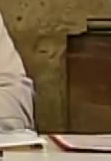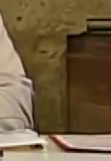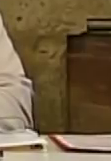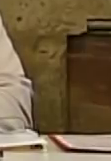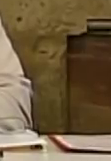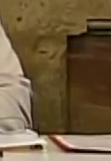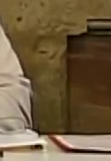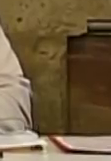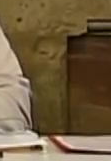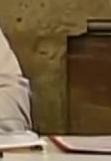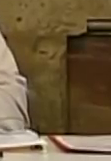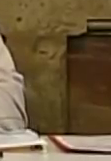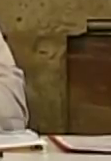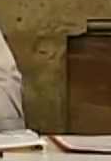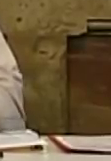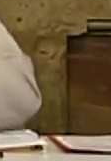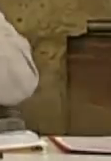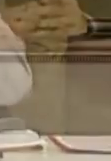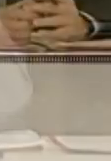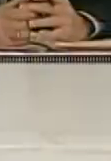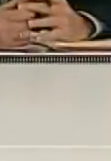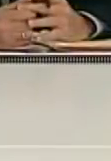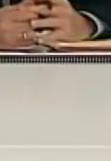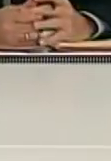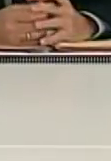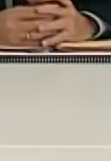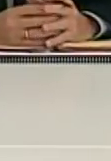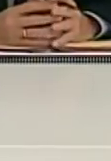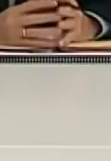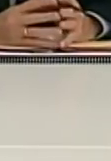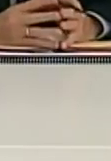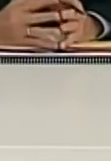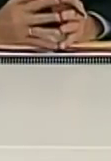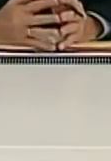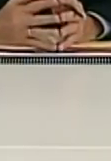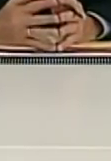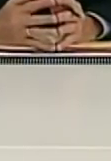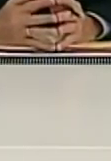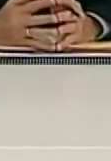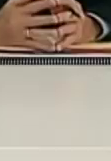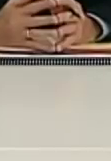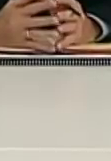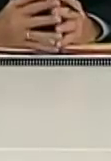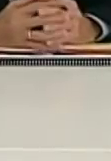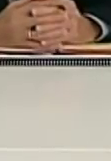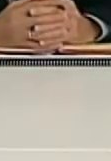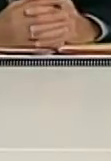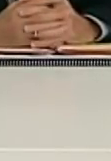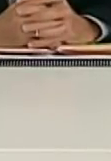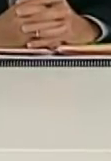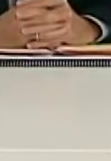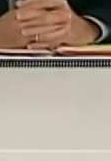euroasiático. Excelente. Hoy tenemos un día de trabajo con